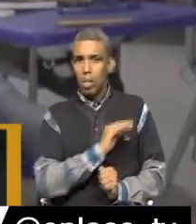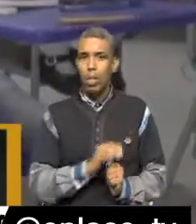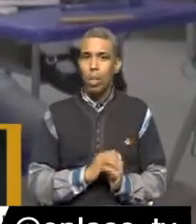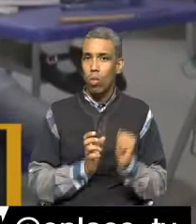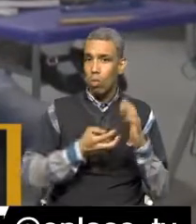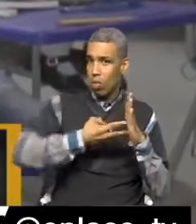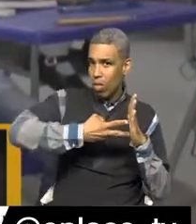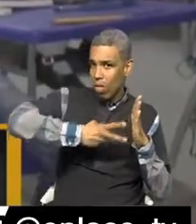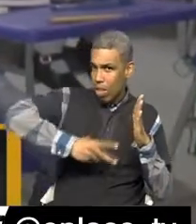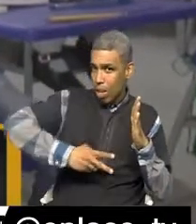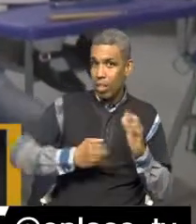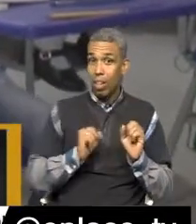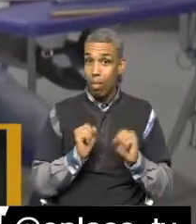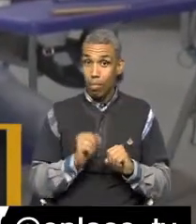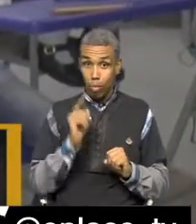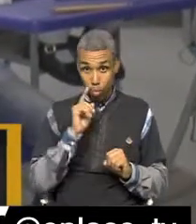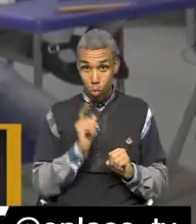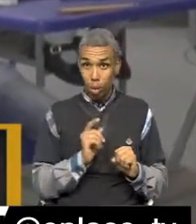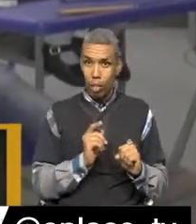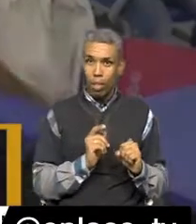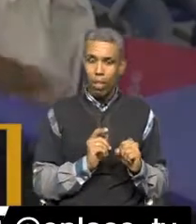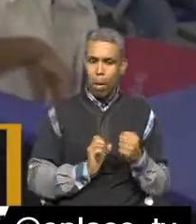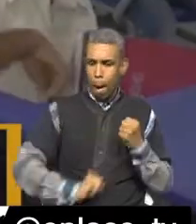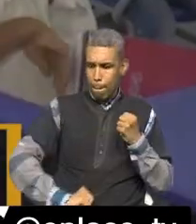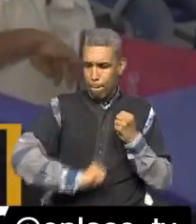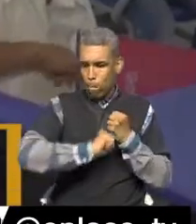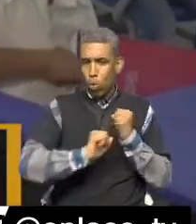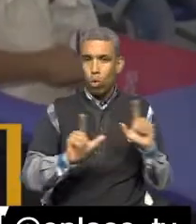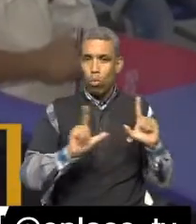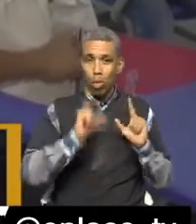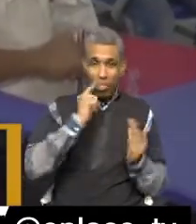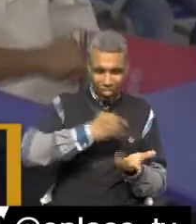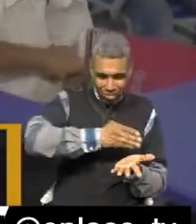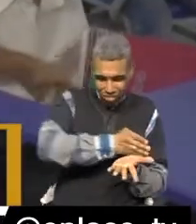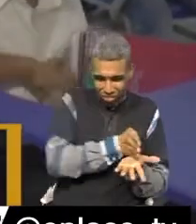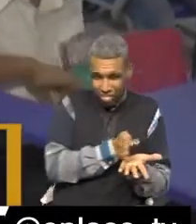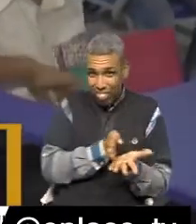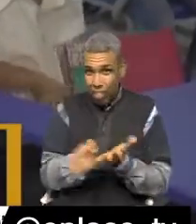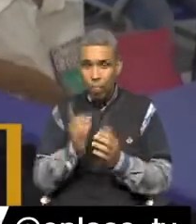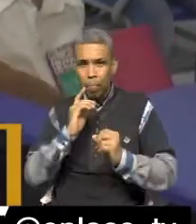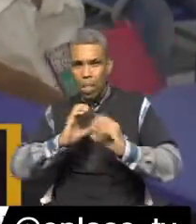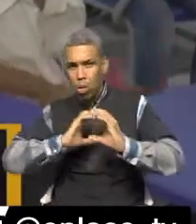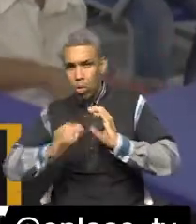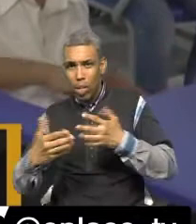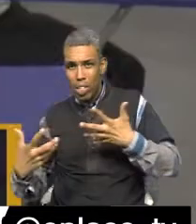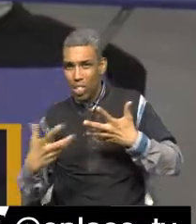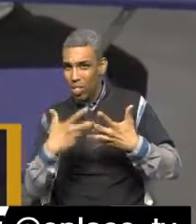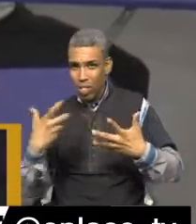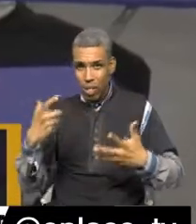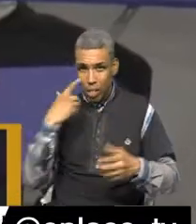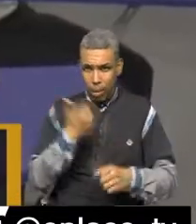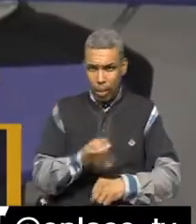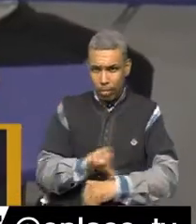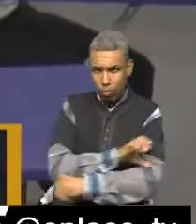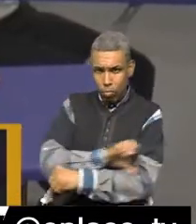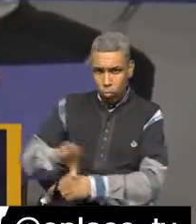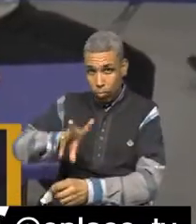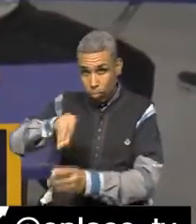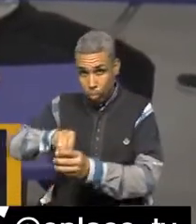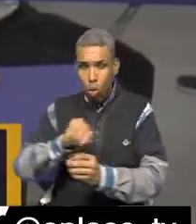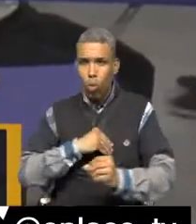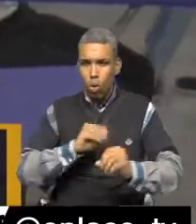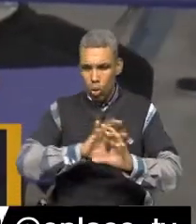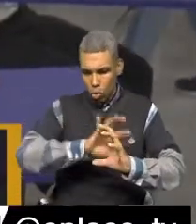como nuestra primera promoción en formación técnica en sistemas y en comunicación, ¿no? Entonces es una opción